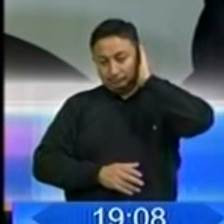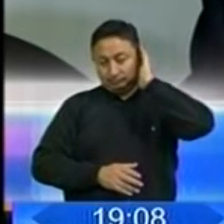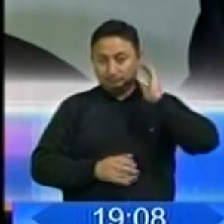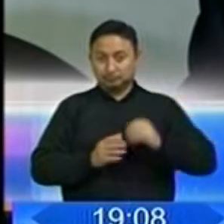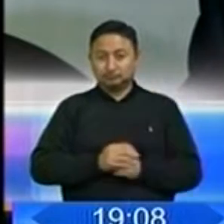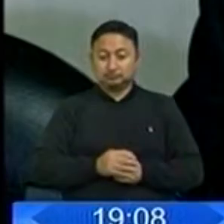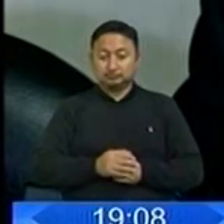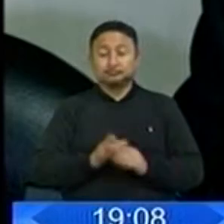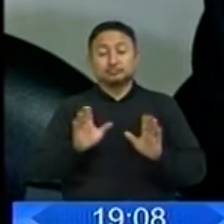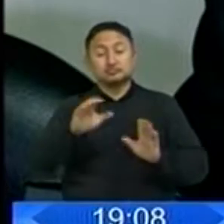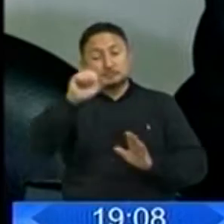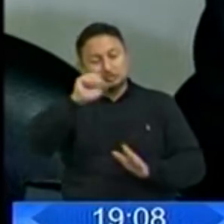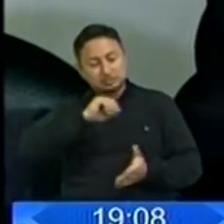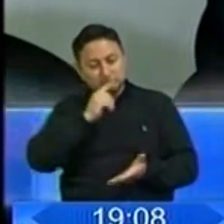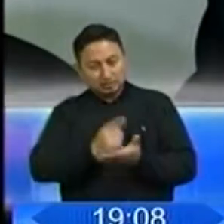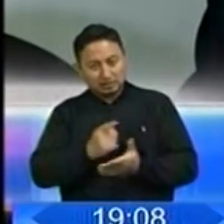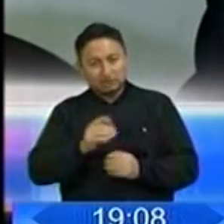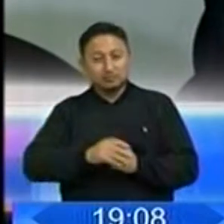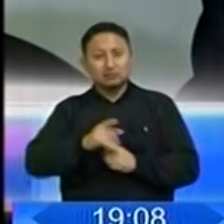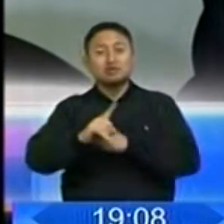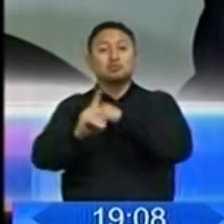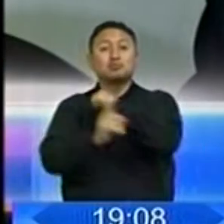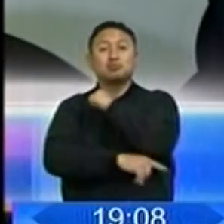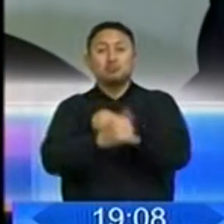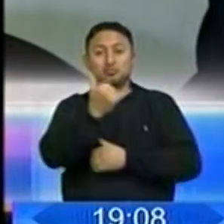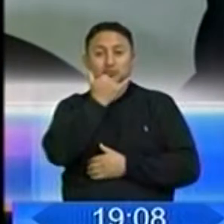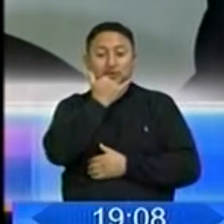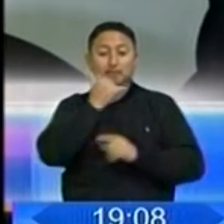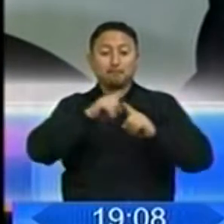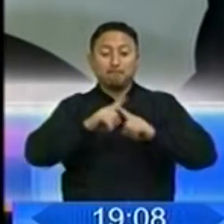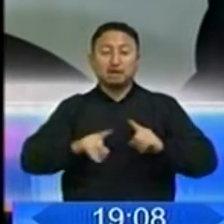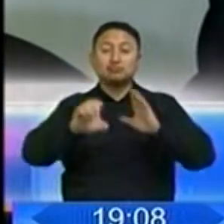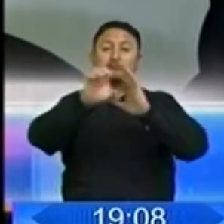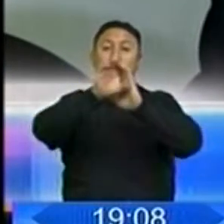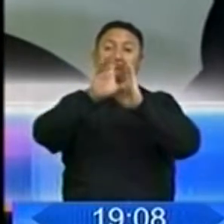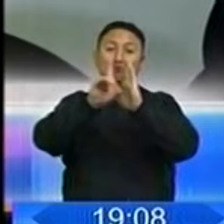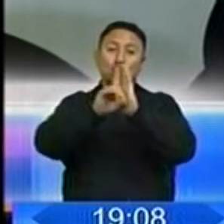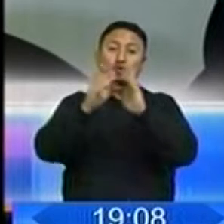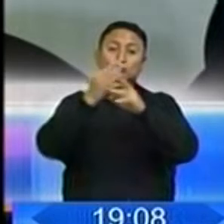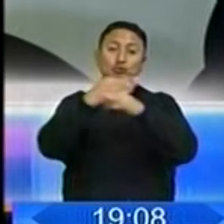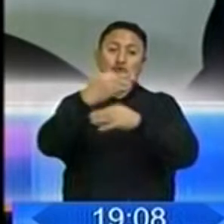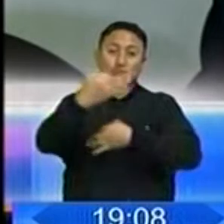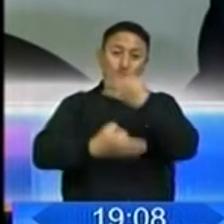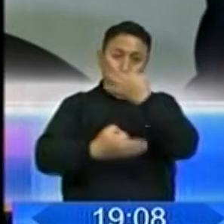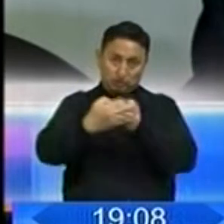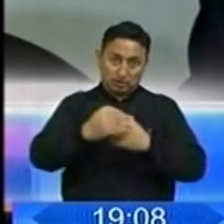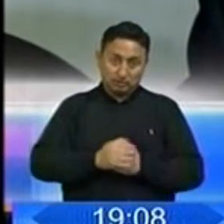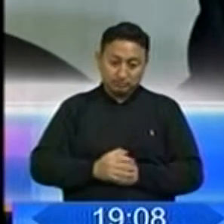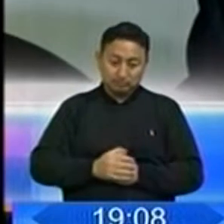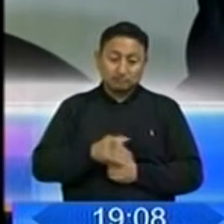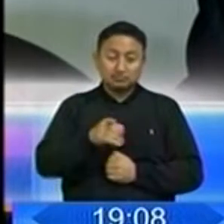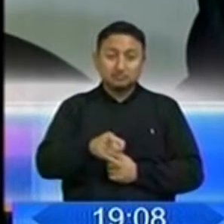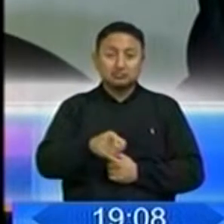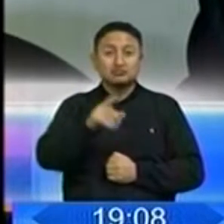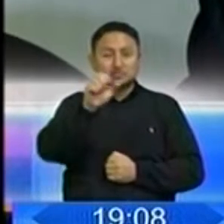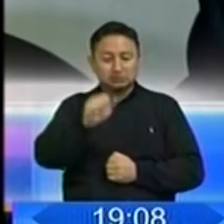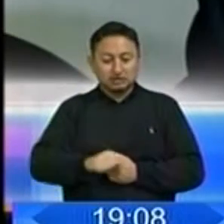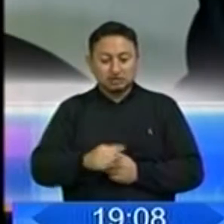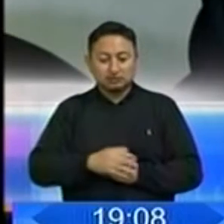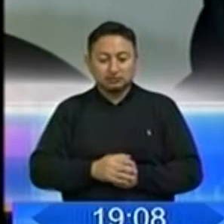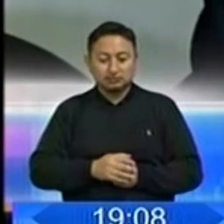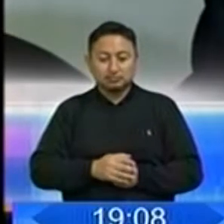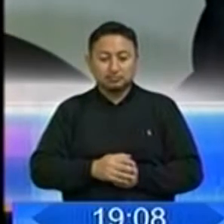faltas disciplinarias, pero de acuerdo al Código Orgánico de la Función Judicial, estas tienen que ser